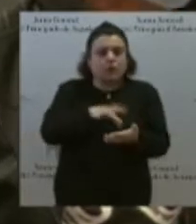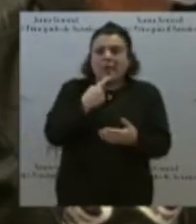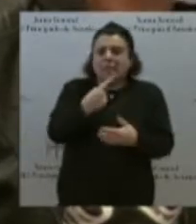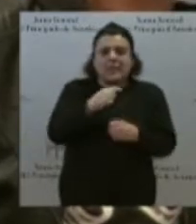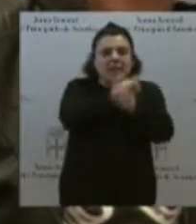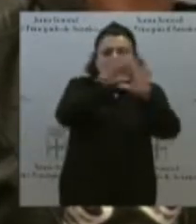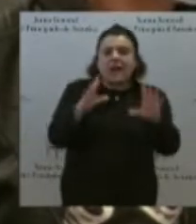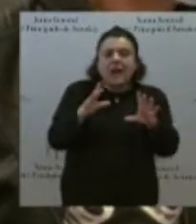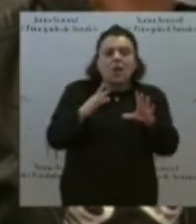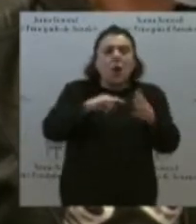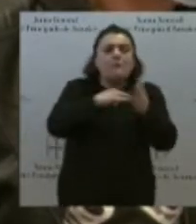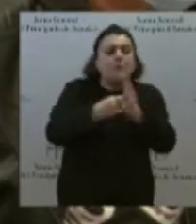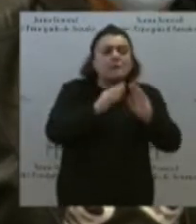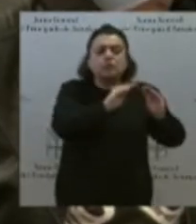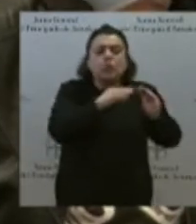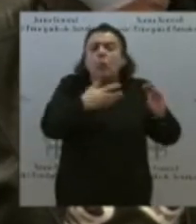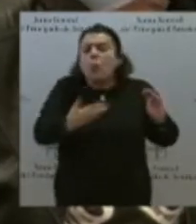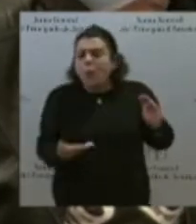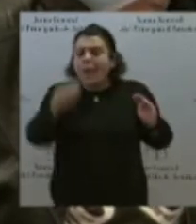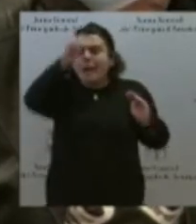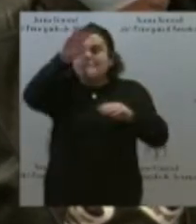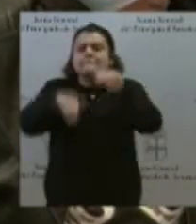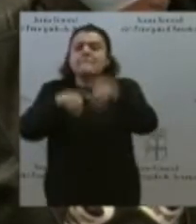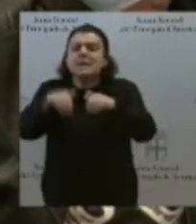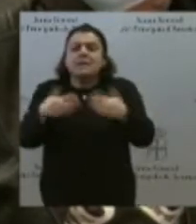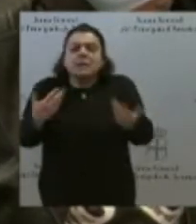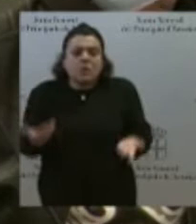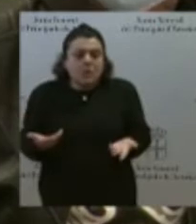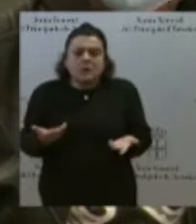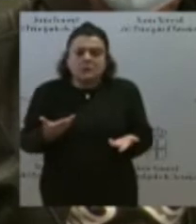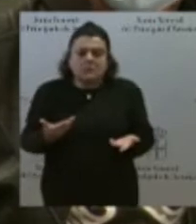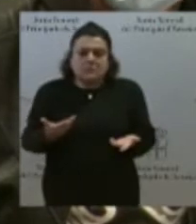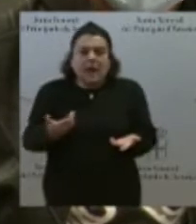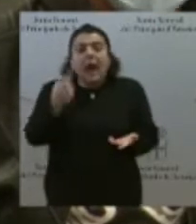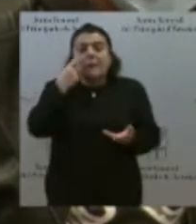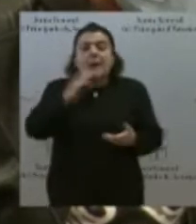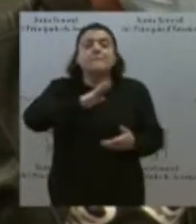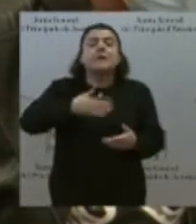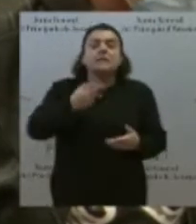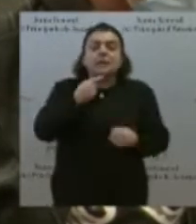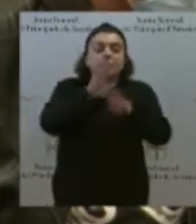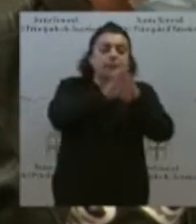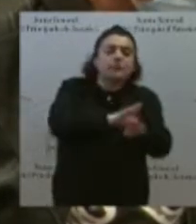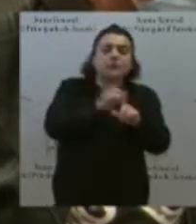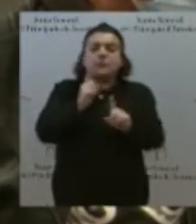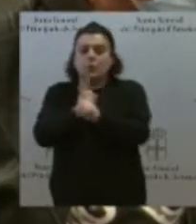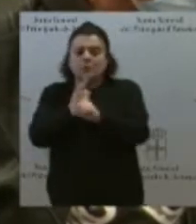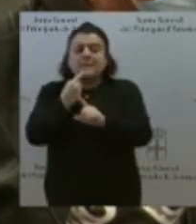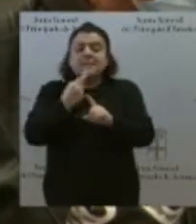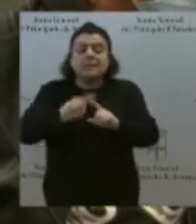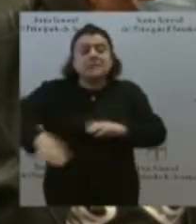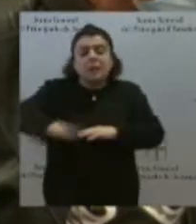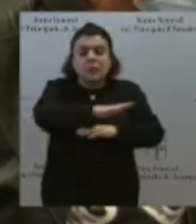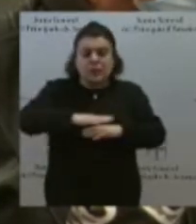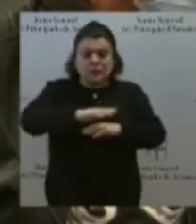aquí que están a favor o en contra. Si ustedes declaran ese espacio como espacio protegido, sabe bien usted, lo sabe bien que es consejero, que